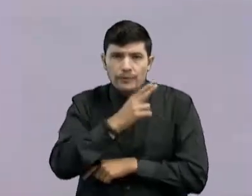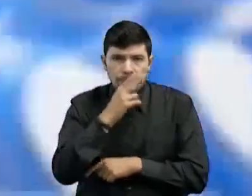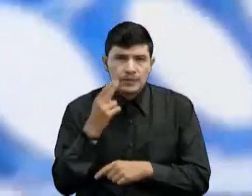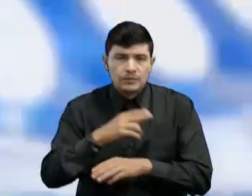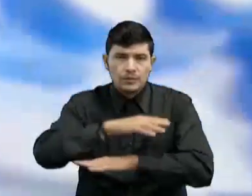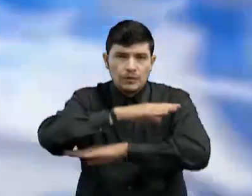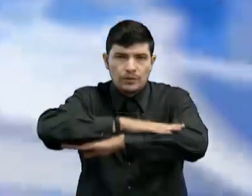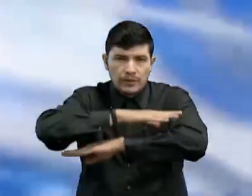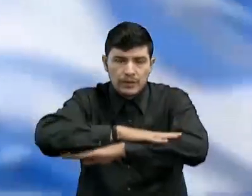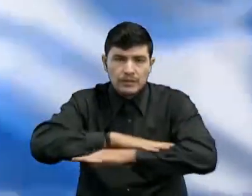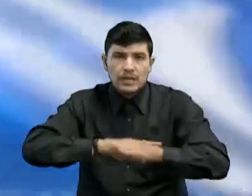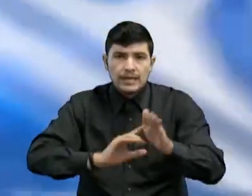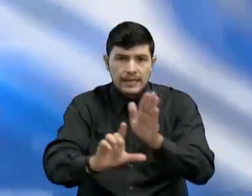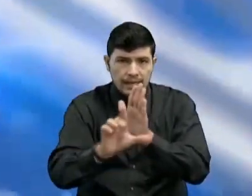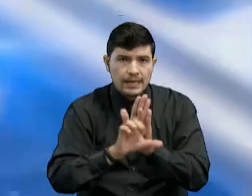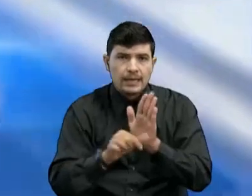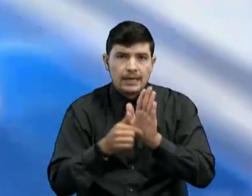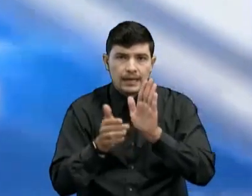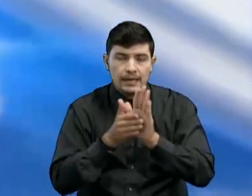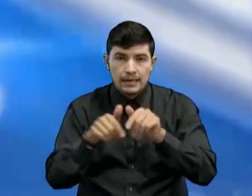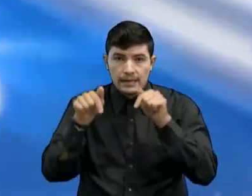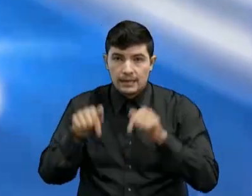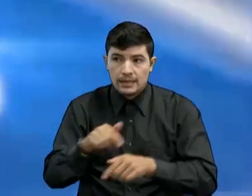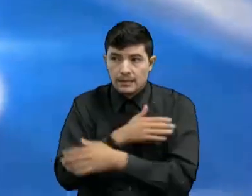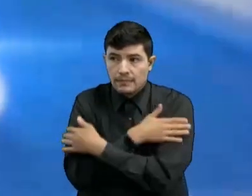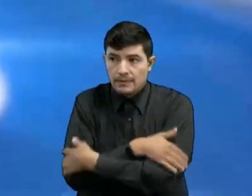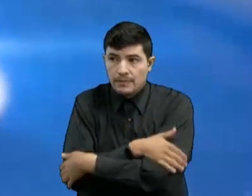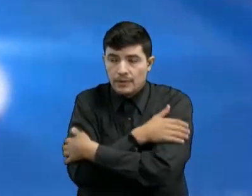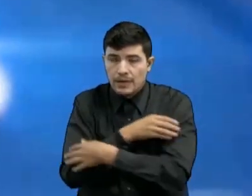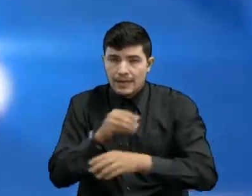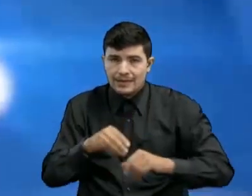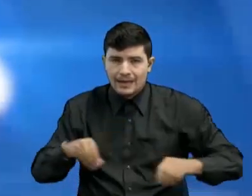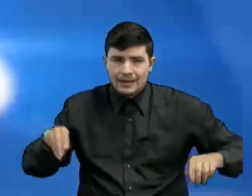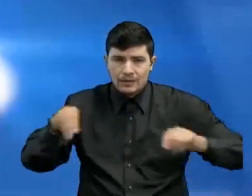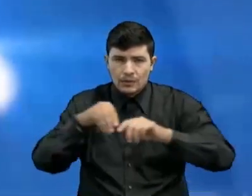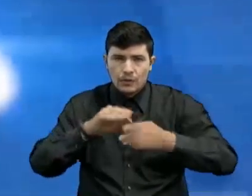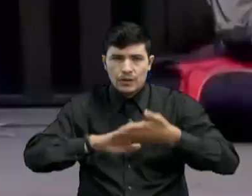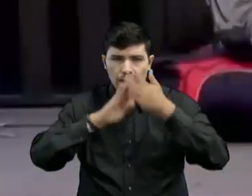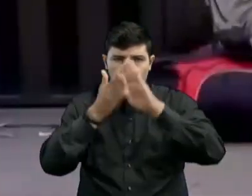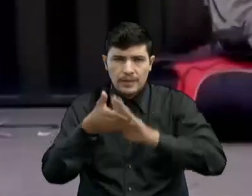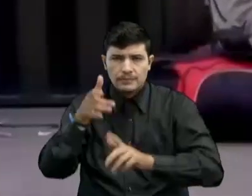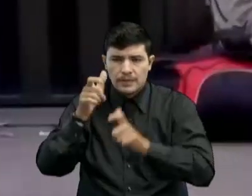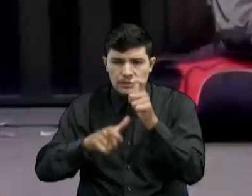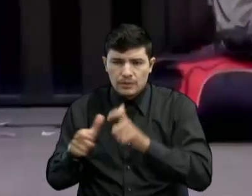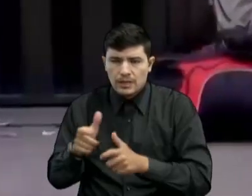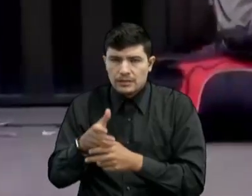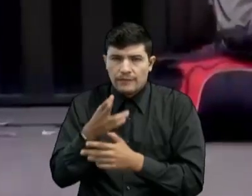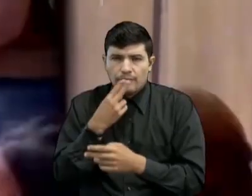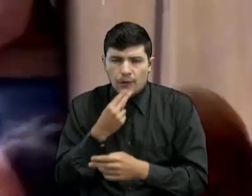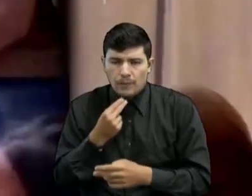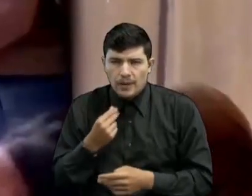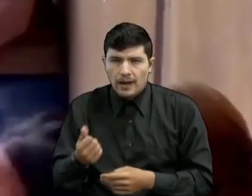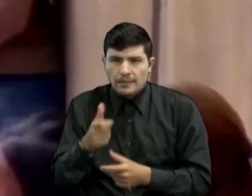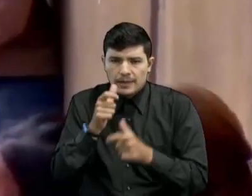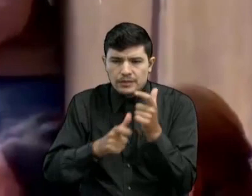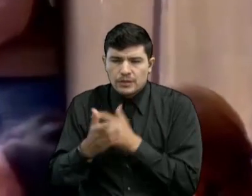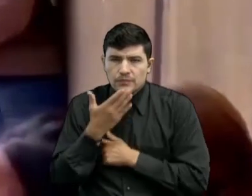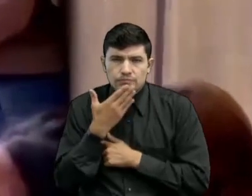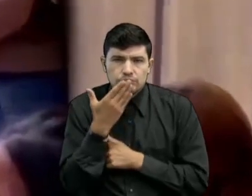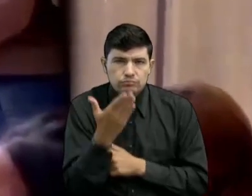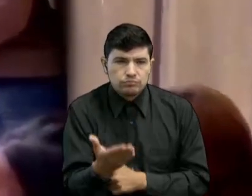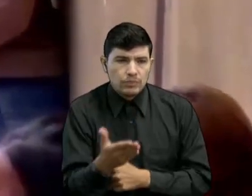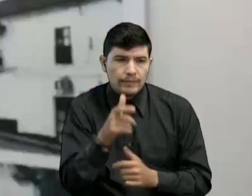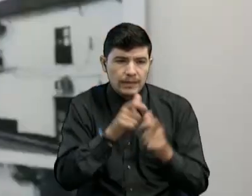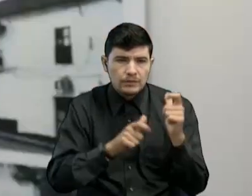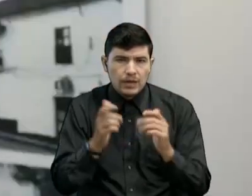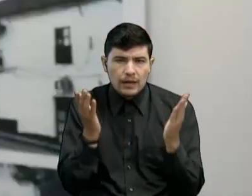legalidad. Pamplona es un territorio de paz, lleno de gente generosa, lleno de gente con un volumen de educación